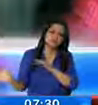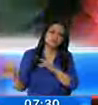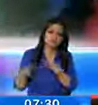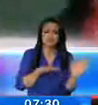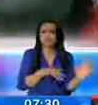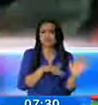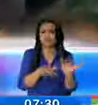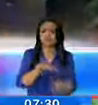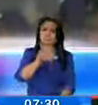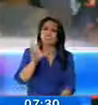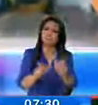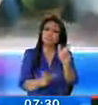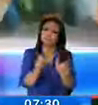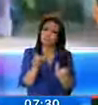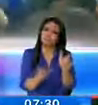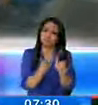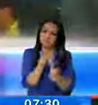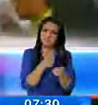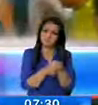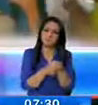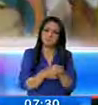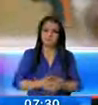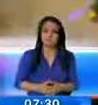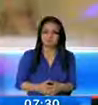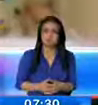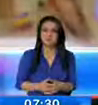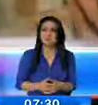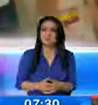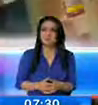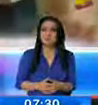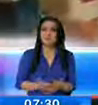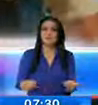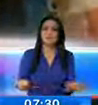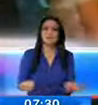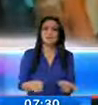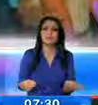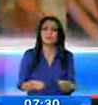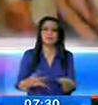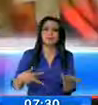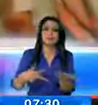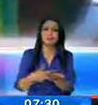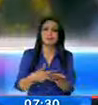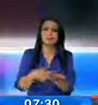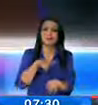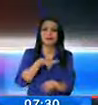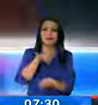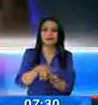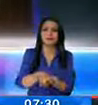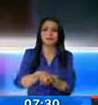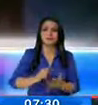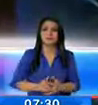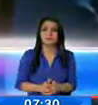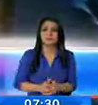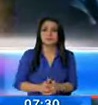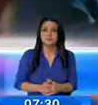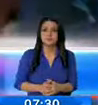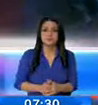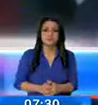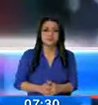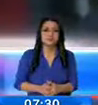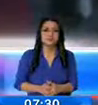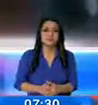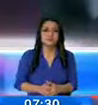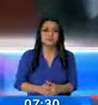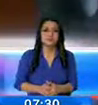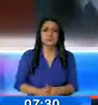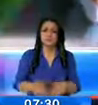aproximadamente 300 simpatizantes en las inmediaciones de la terminal aérea. ¡Vamos al Senado Logrado!